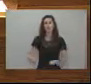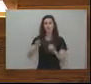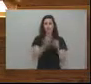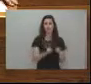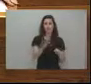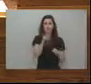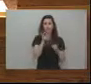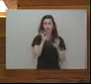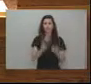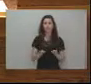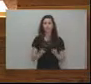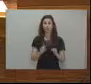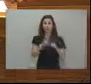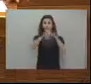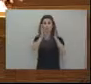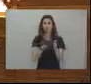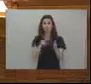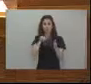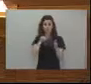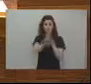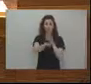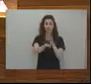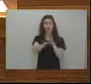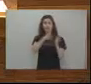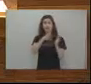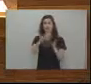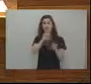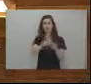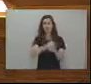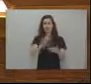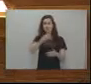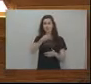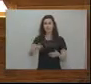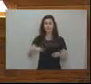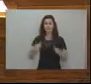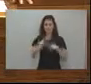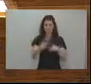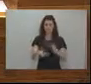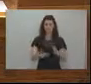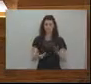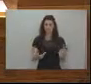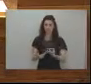variante de Pajares se han gastado 3.000 millones de euros o 3.500 millones de euros, por favor, que la pongan ya en funcionamiento. Claro,